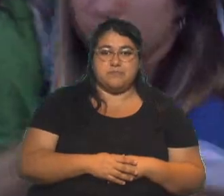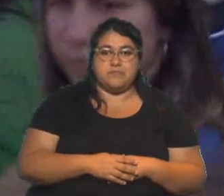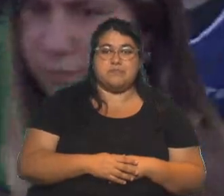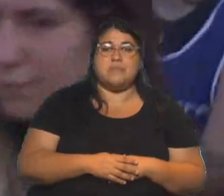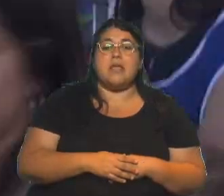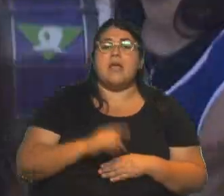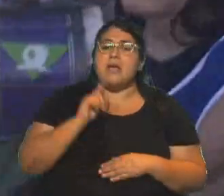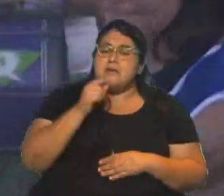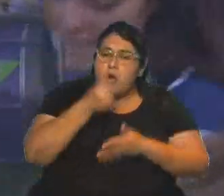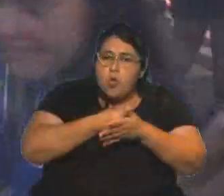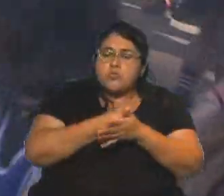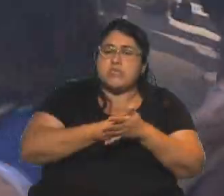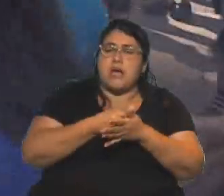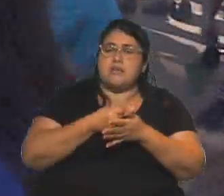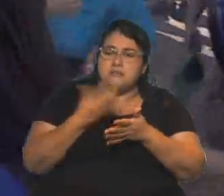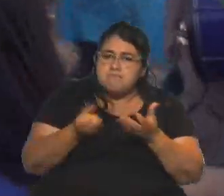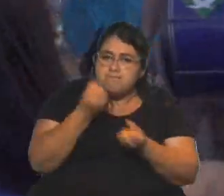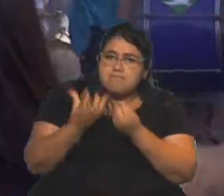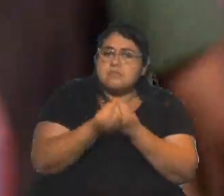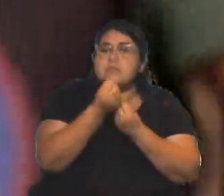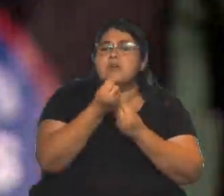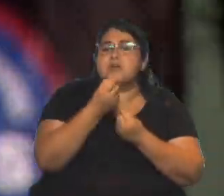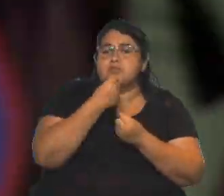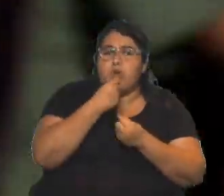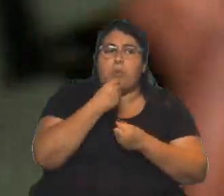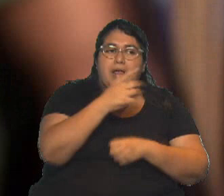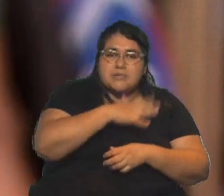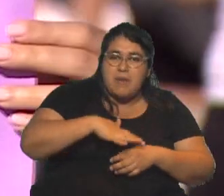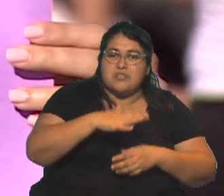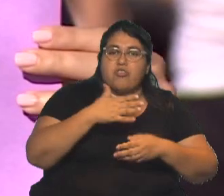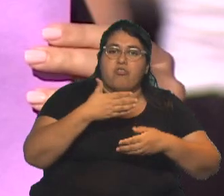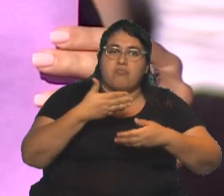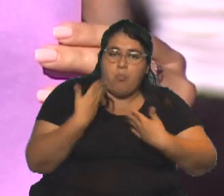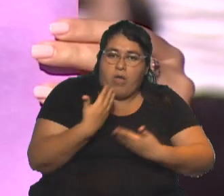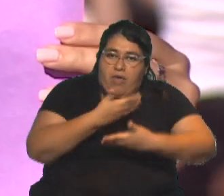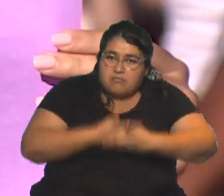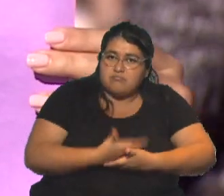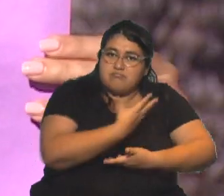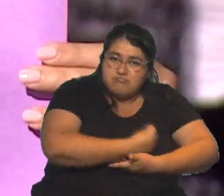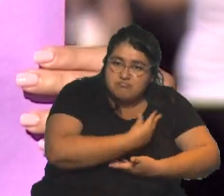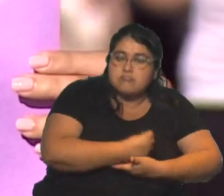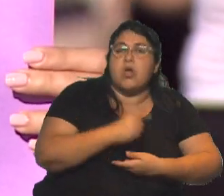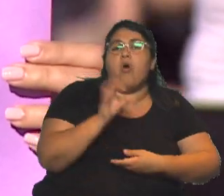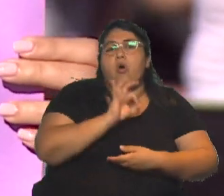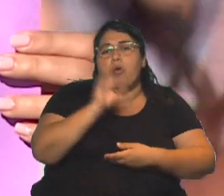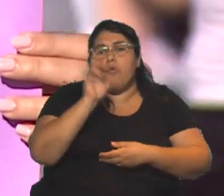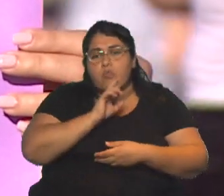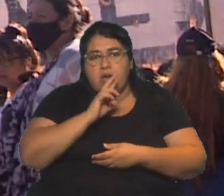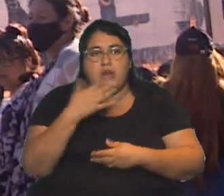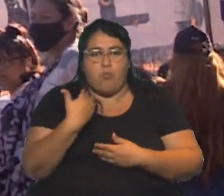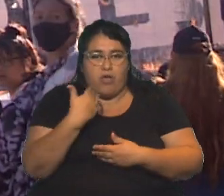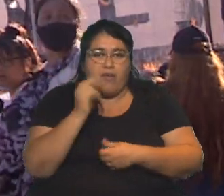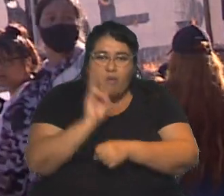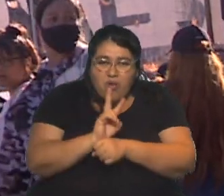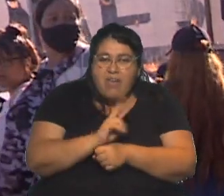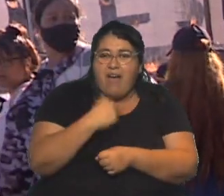dando algunas conquistas que tienen que ver con, por ejemplo, espacios de lactancia, espacios donde las mujeres puedan sentir que están criando a los hijos y